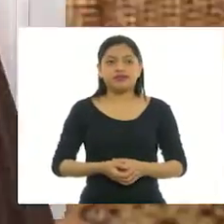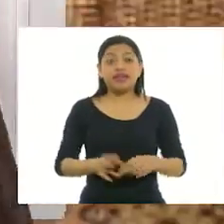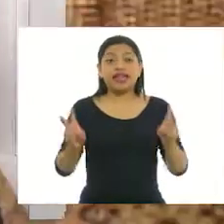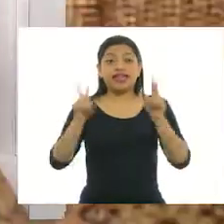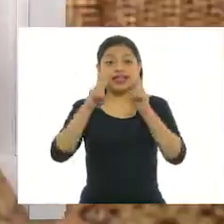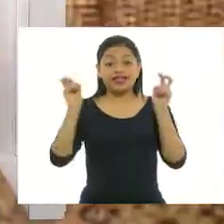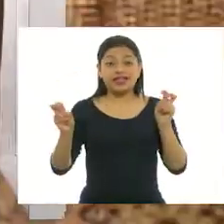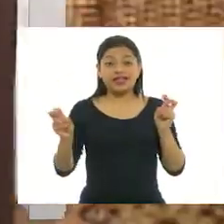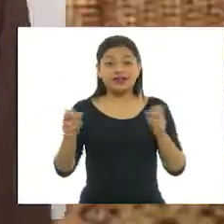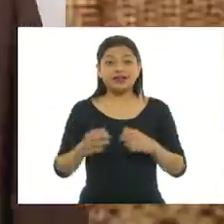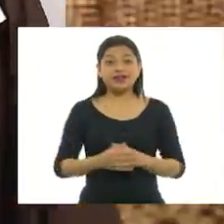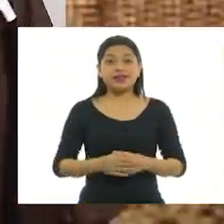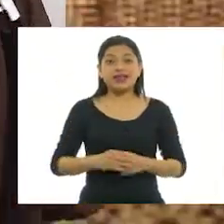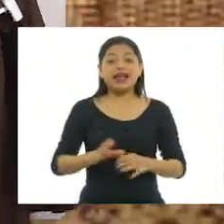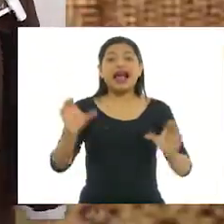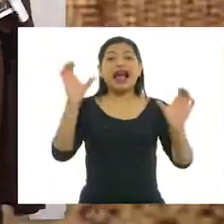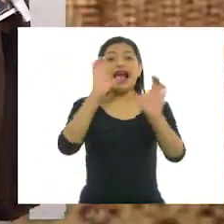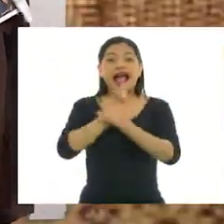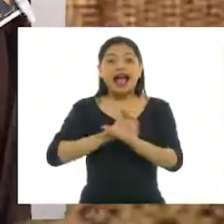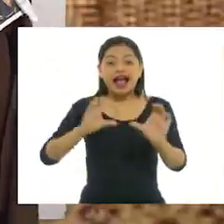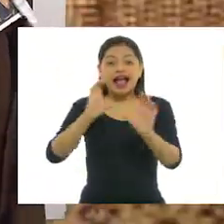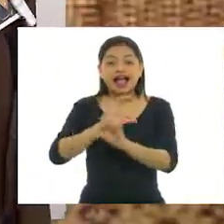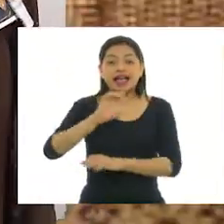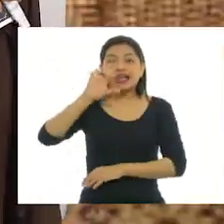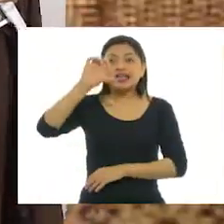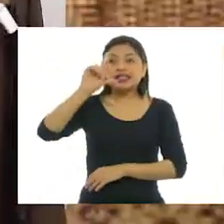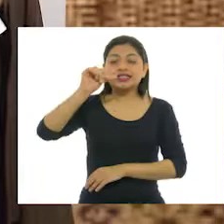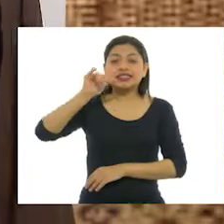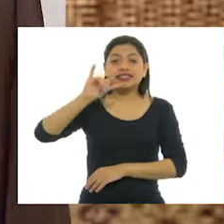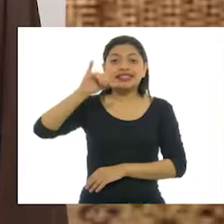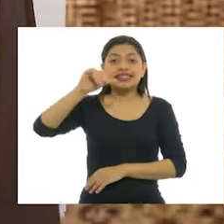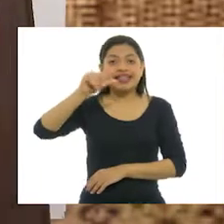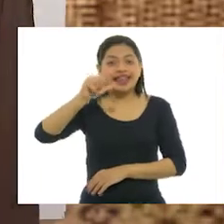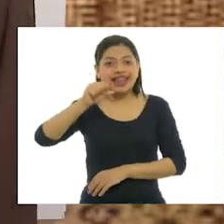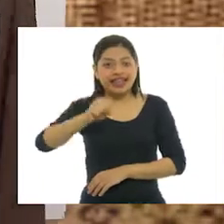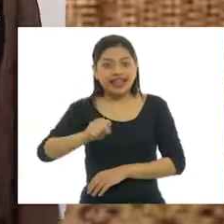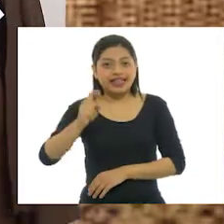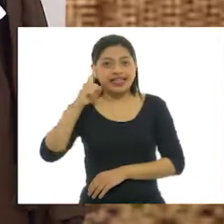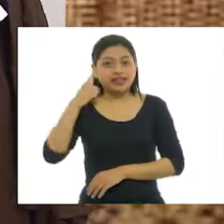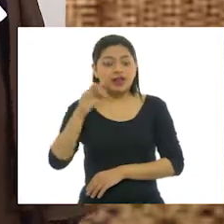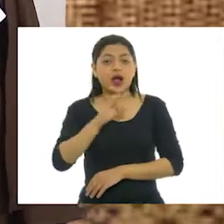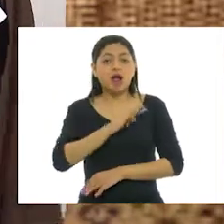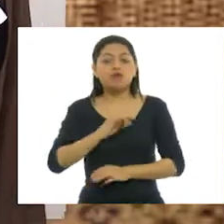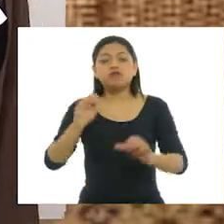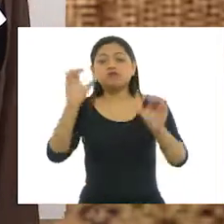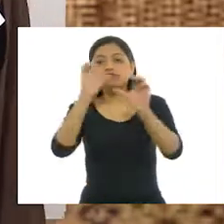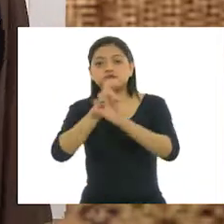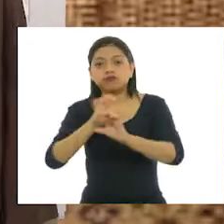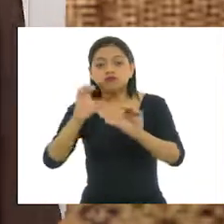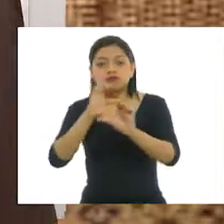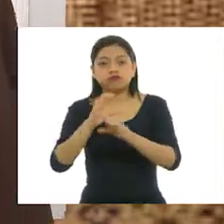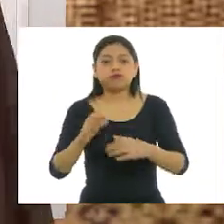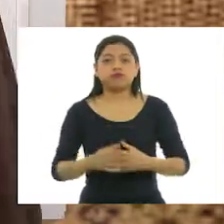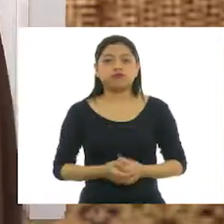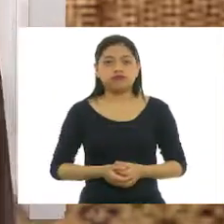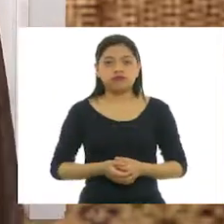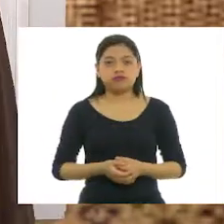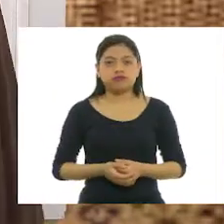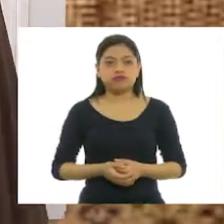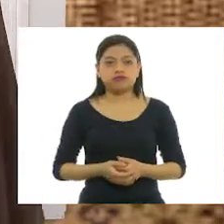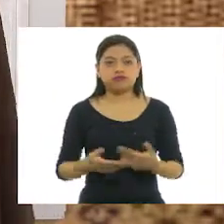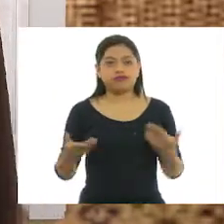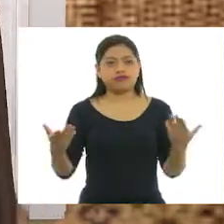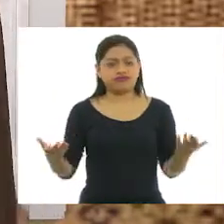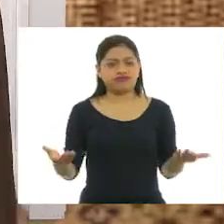titular... Canciones laicas para cantantes y coreautas para ser cantadas junto a instrumentos e imágenes mágicas. Pero,